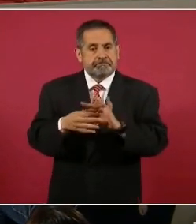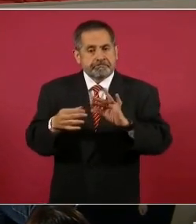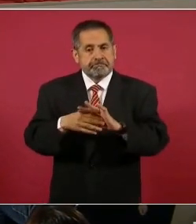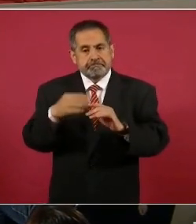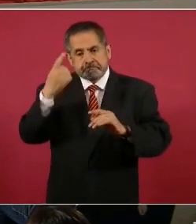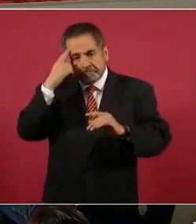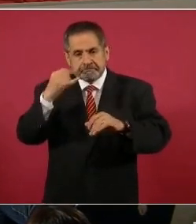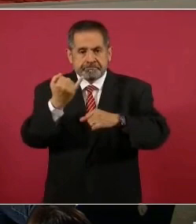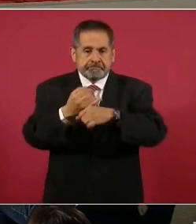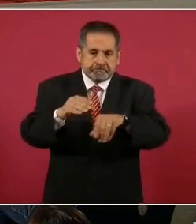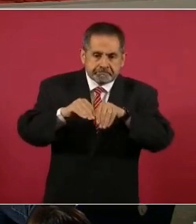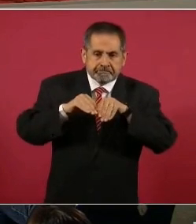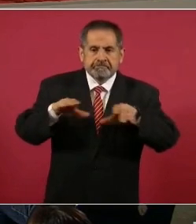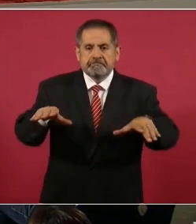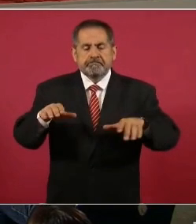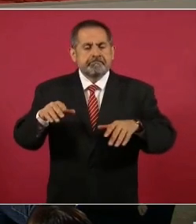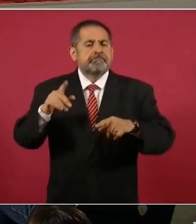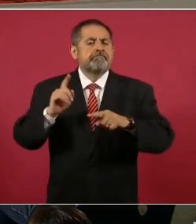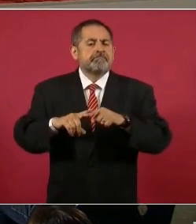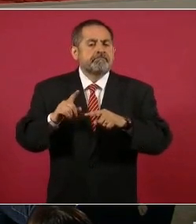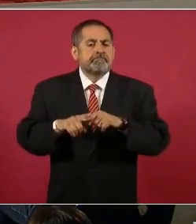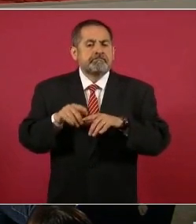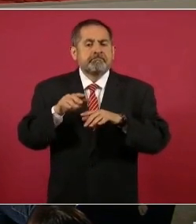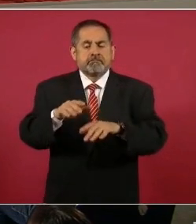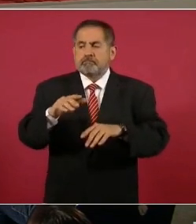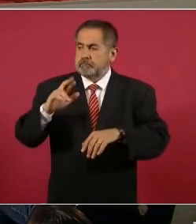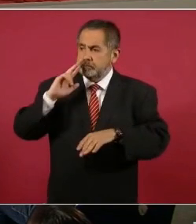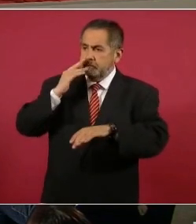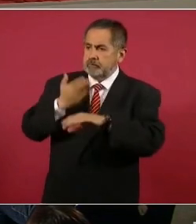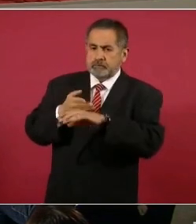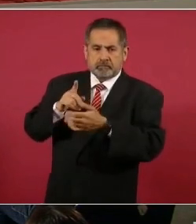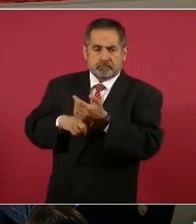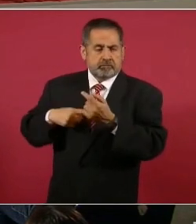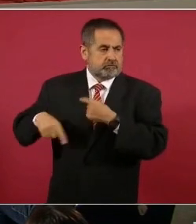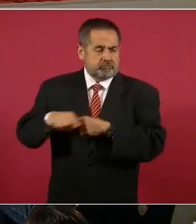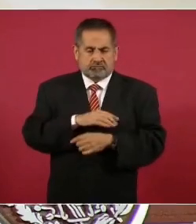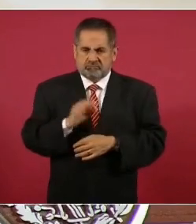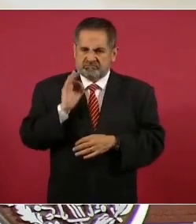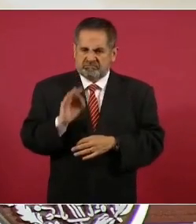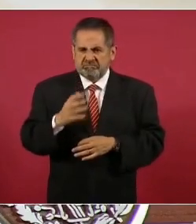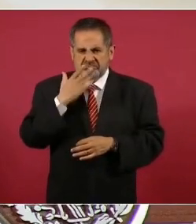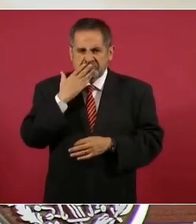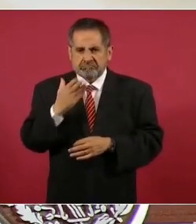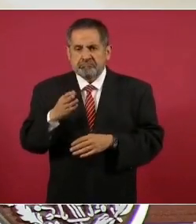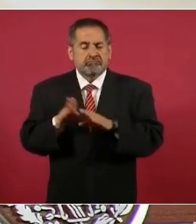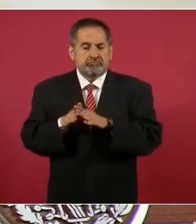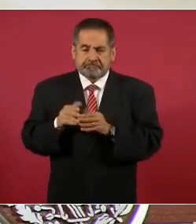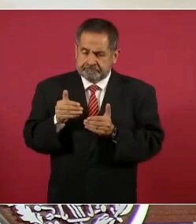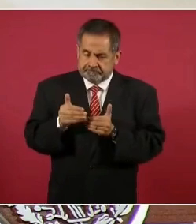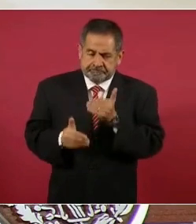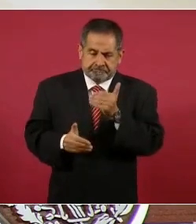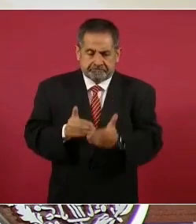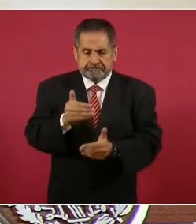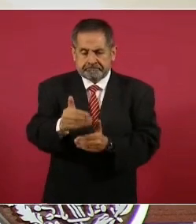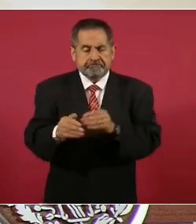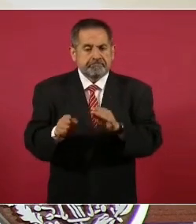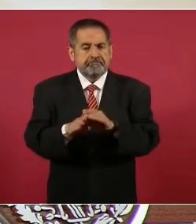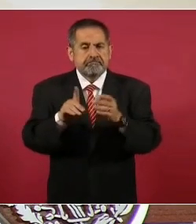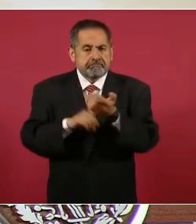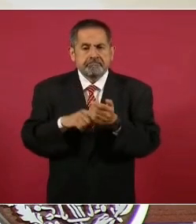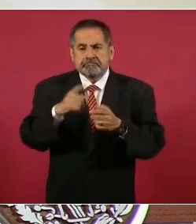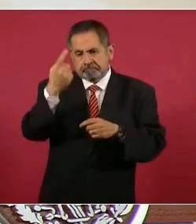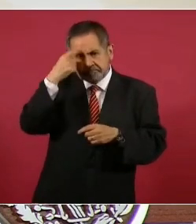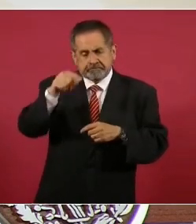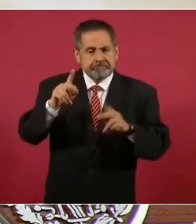informar a la población con responsabilidad y datos precisos que hemos avanzado en las tareas de construcción